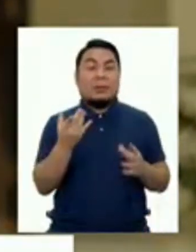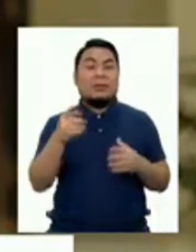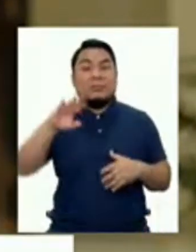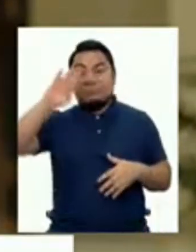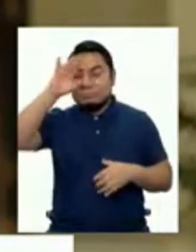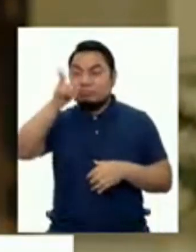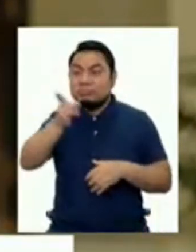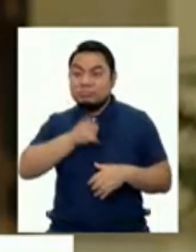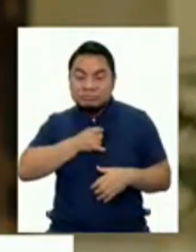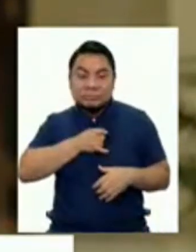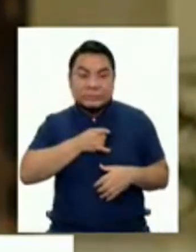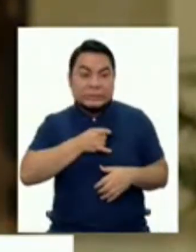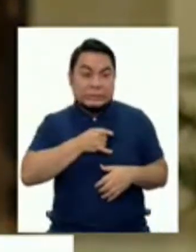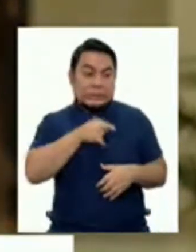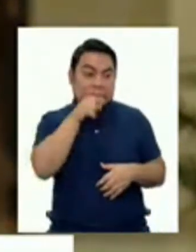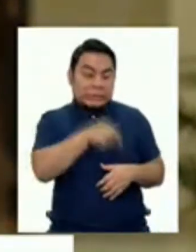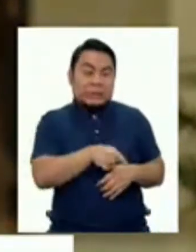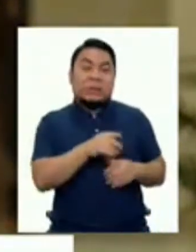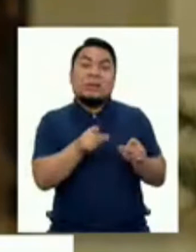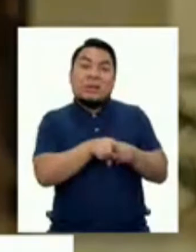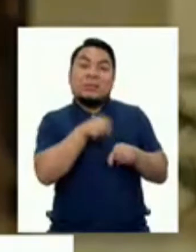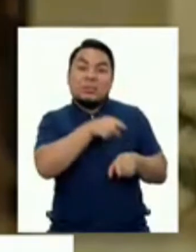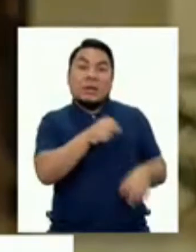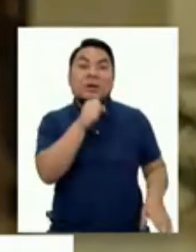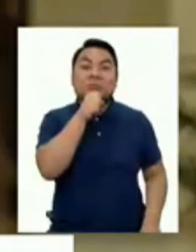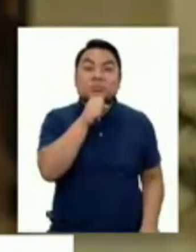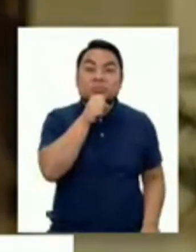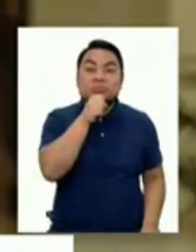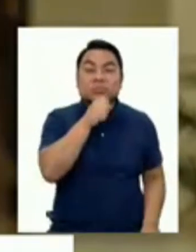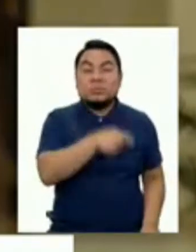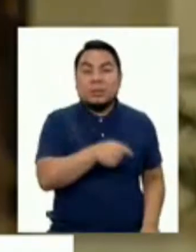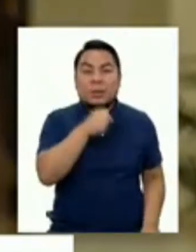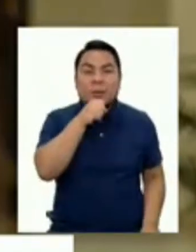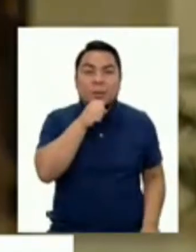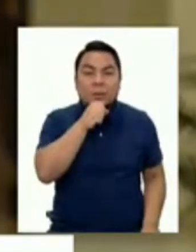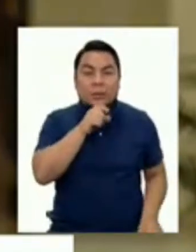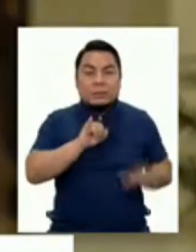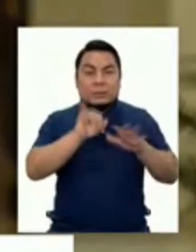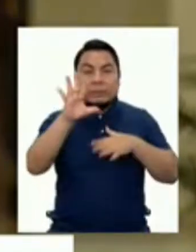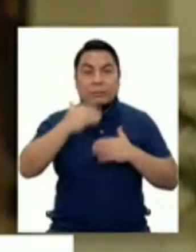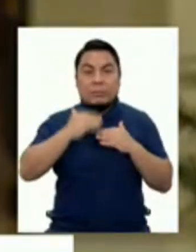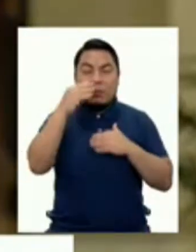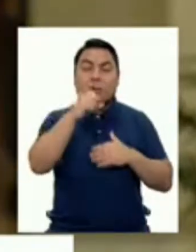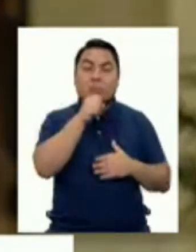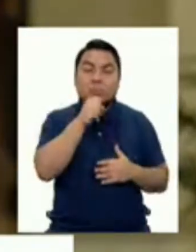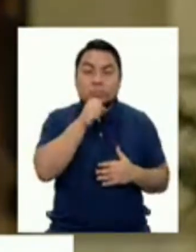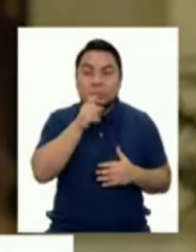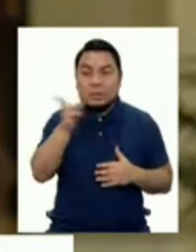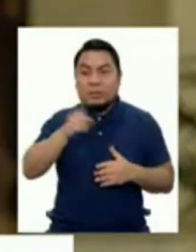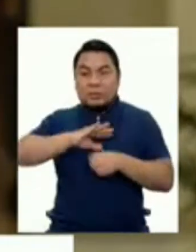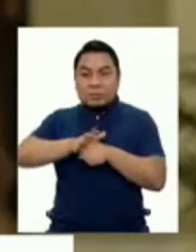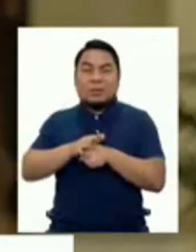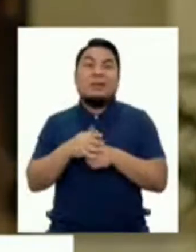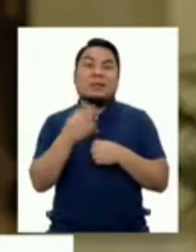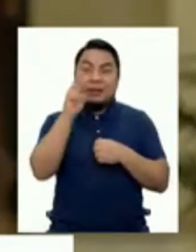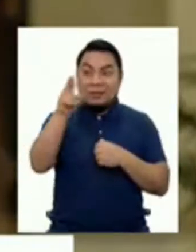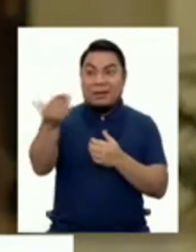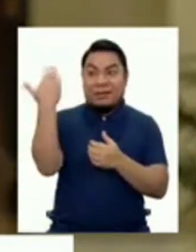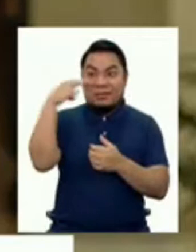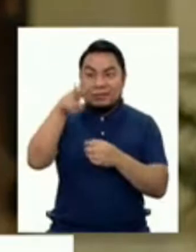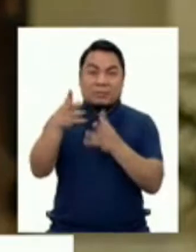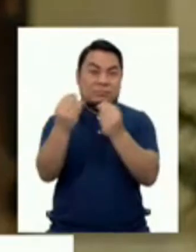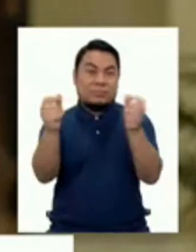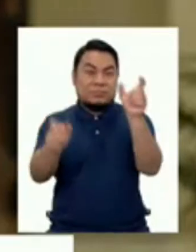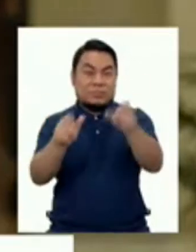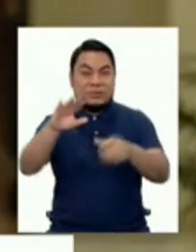con la propia situación de su edad, como hemos visto en los miles de casos de